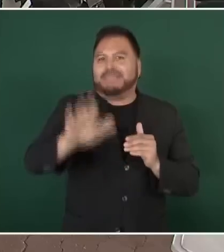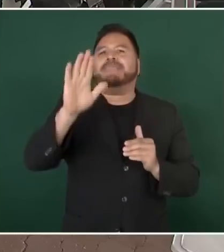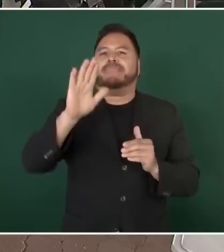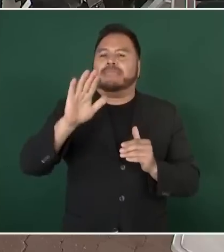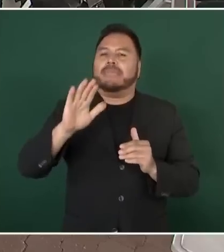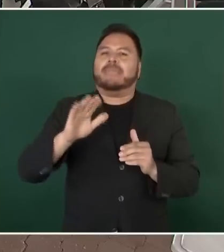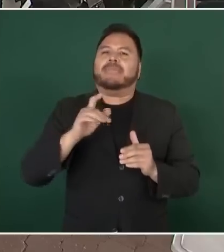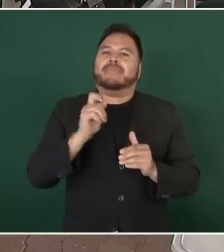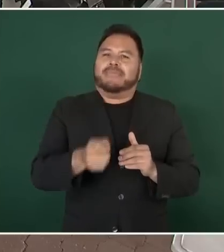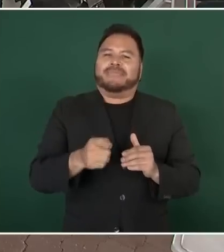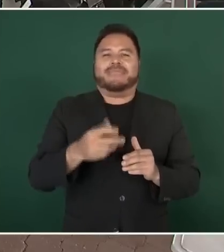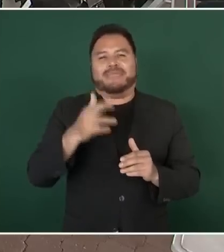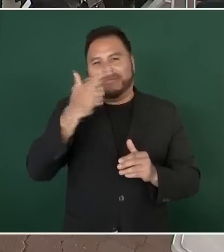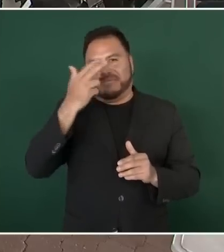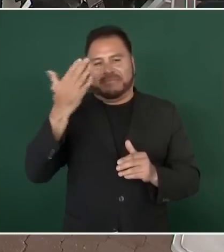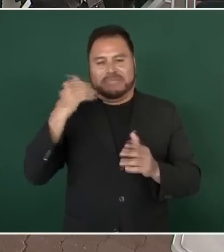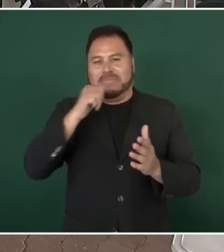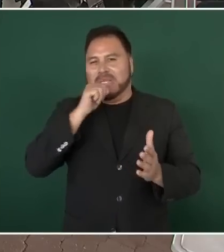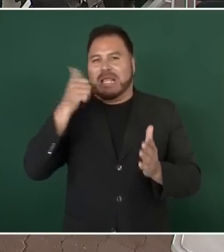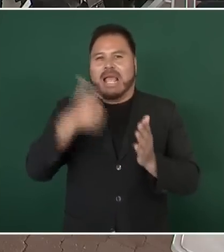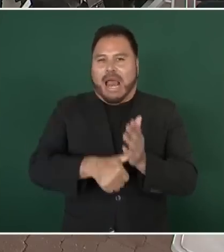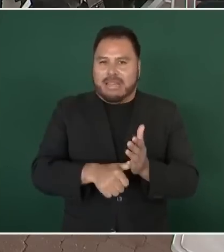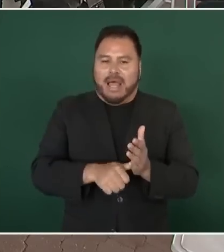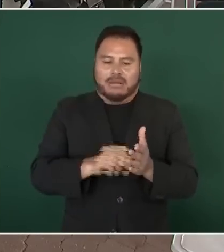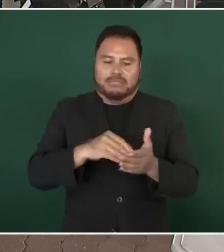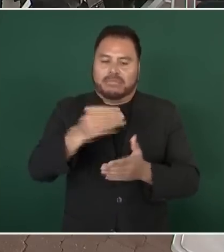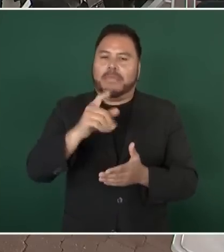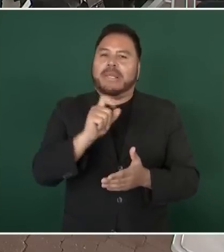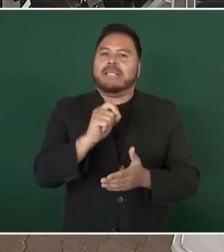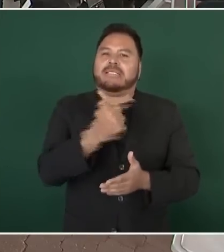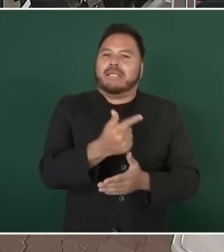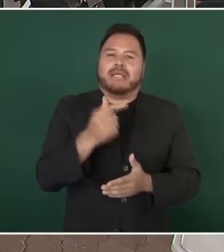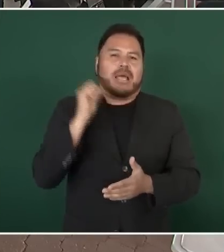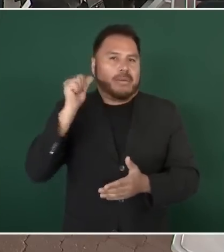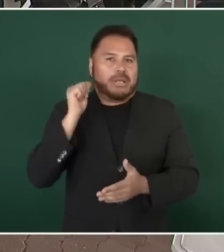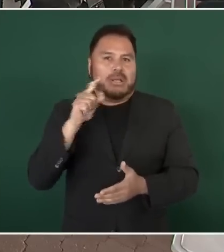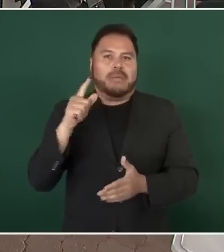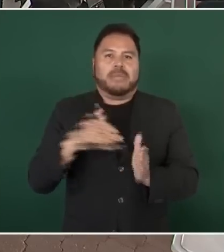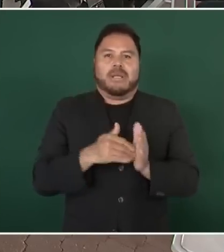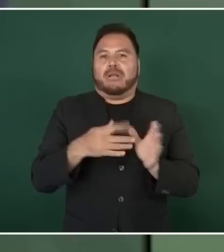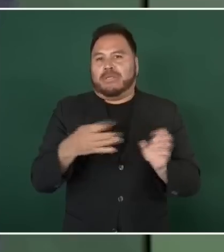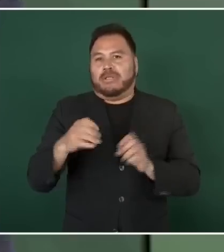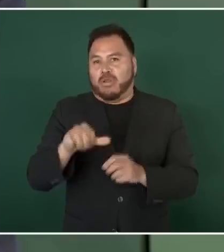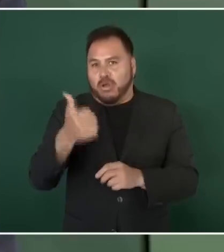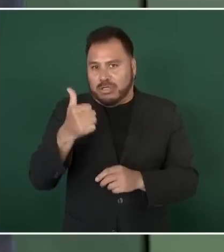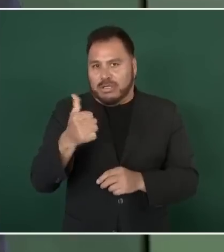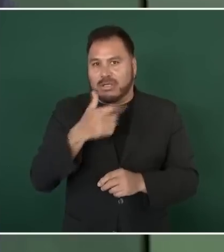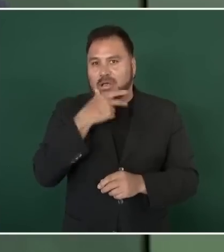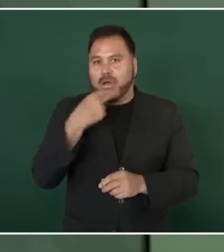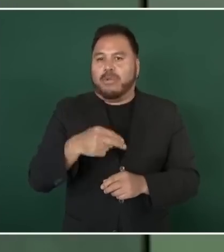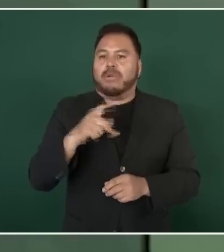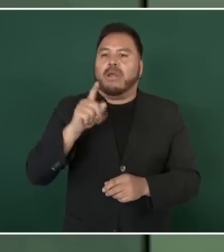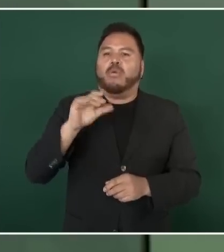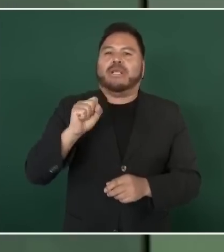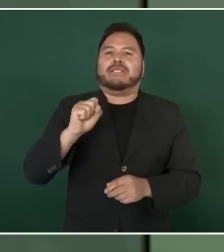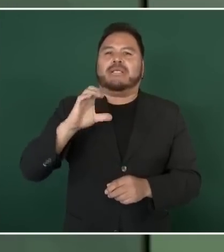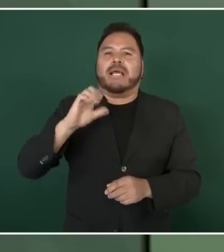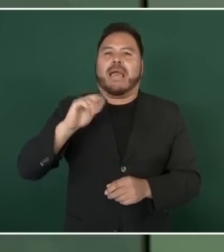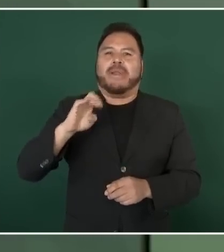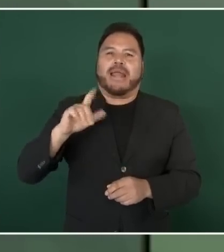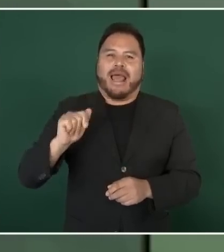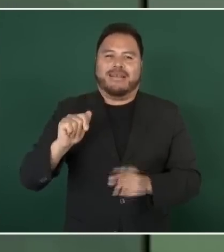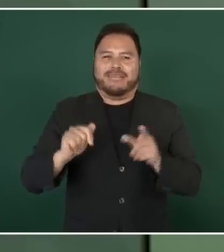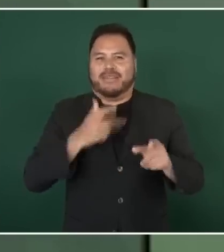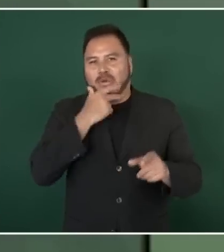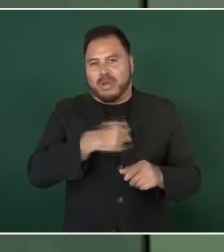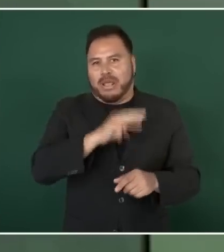La famosa carta abierta del 27 de abril de 1911 de Luis Cabrera a Madero,